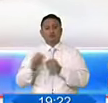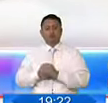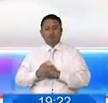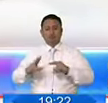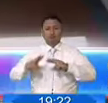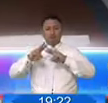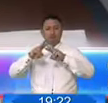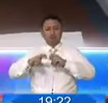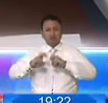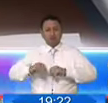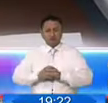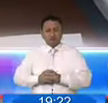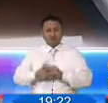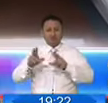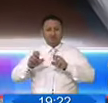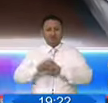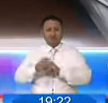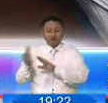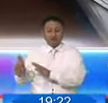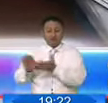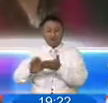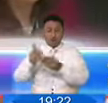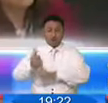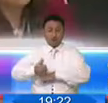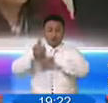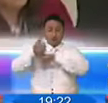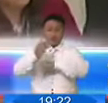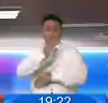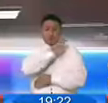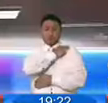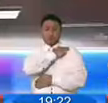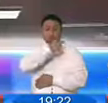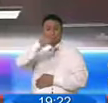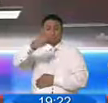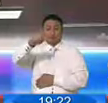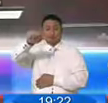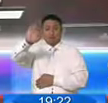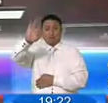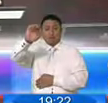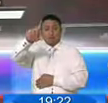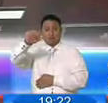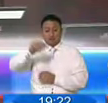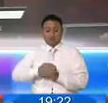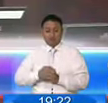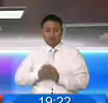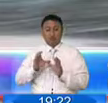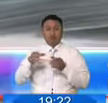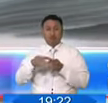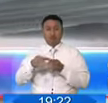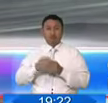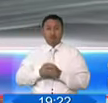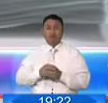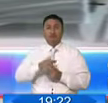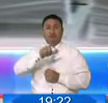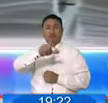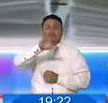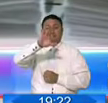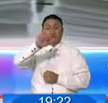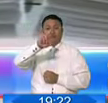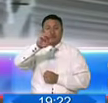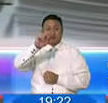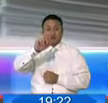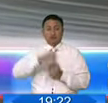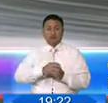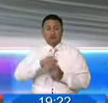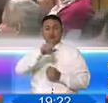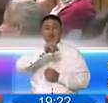investigaciones realizadas en el caso del asesinato del general jorge gabela bueno la comisión está integrada por los oficialistas es habilitado normal a